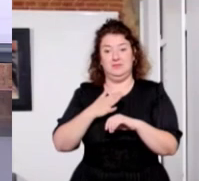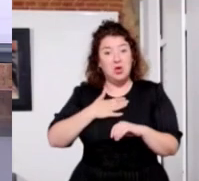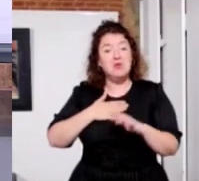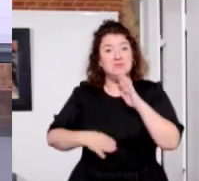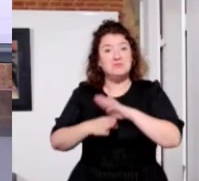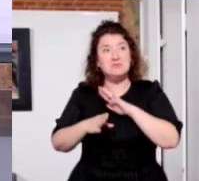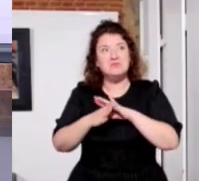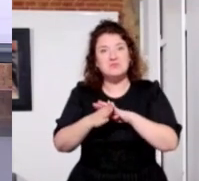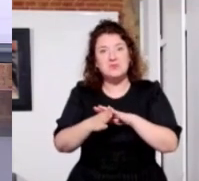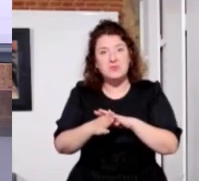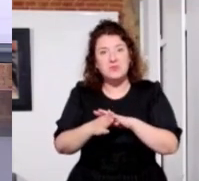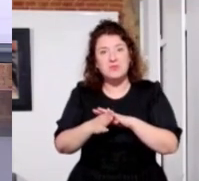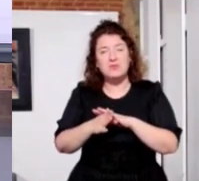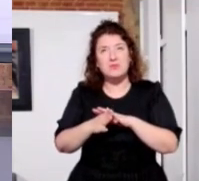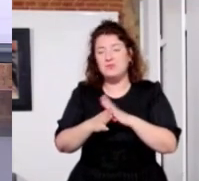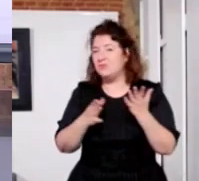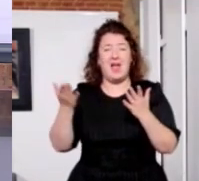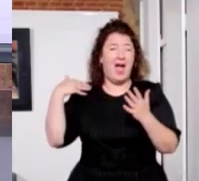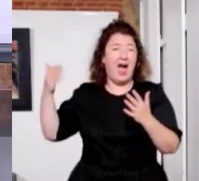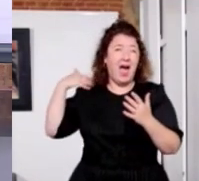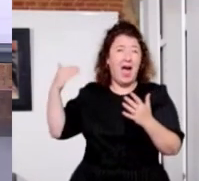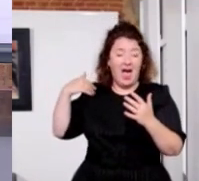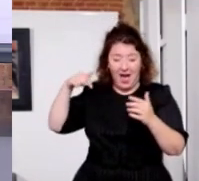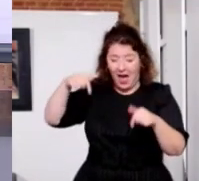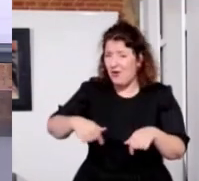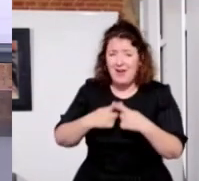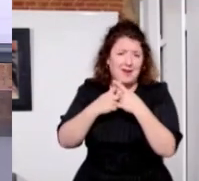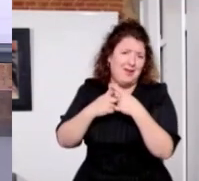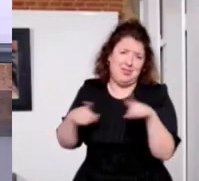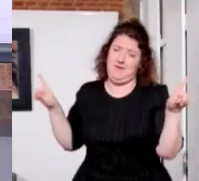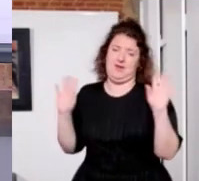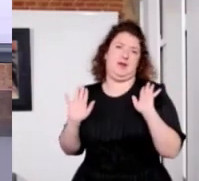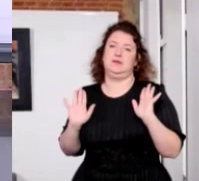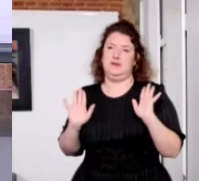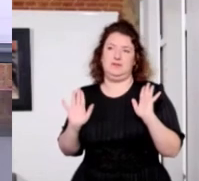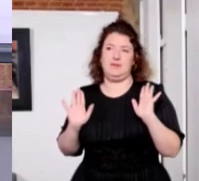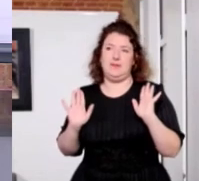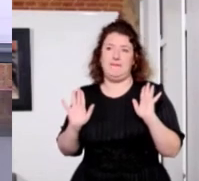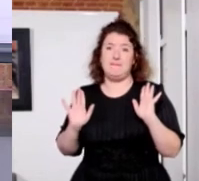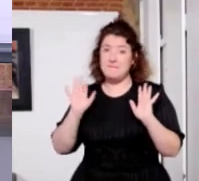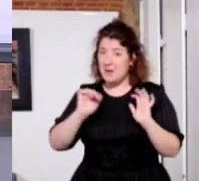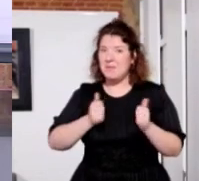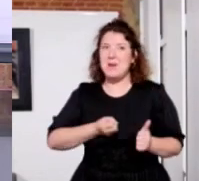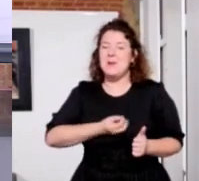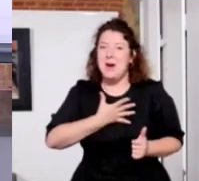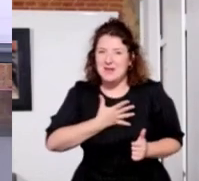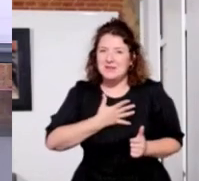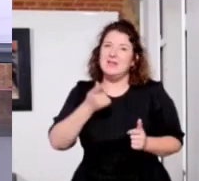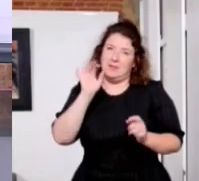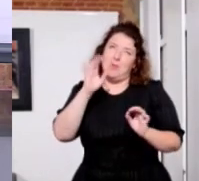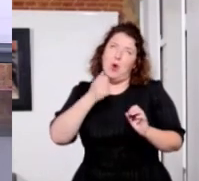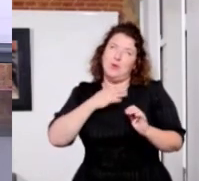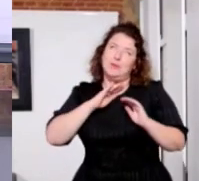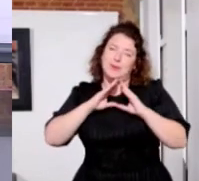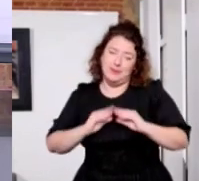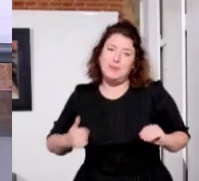Mi razón de hoy de ser voluntario no tiene nada que ver con aquella. Y es verdad que el fervor del inicio lo tengo un poco más bajo, pero también